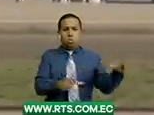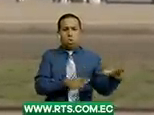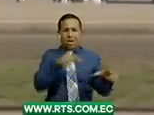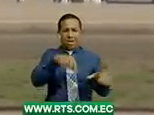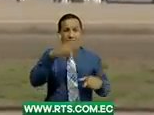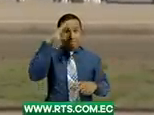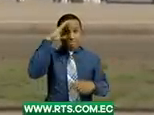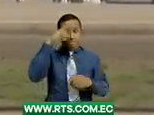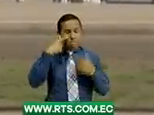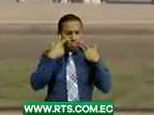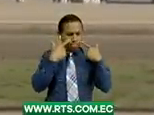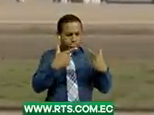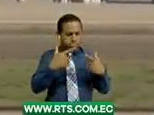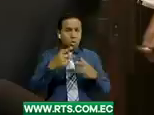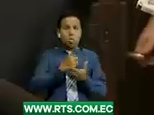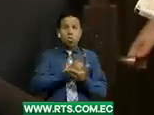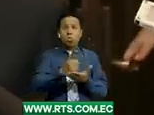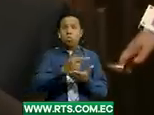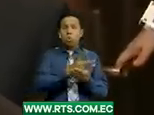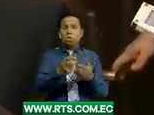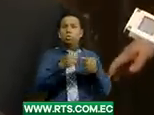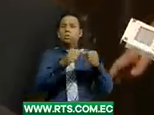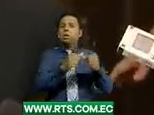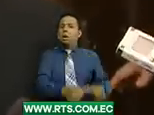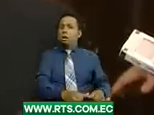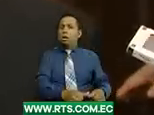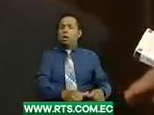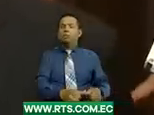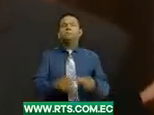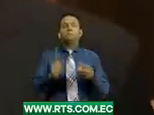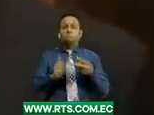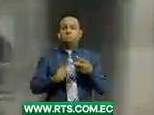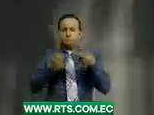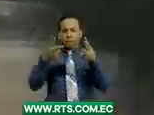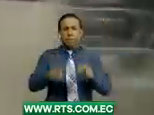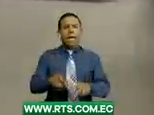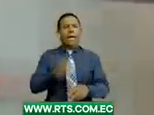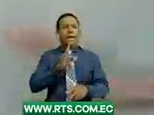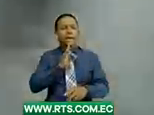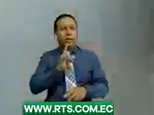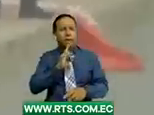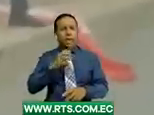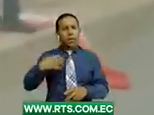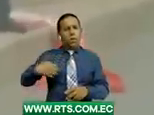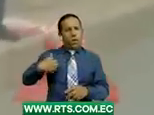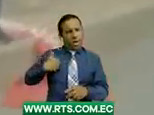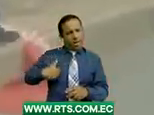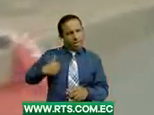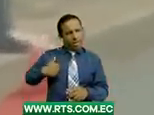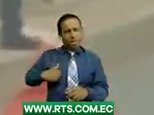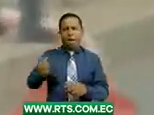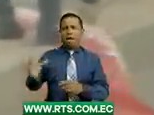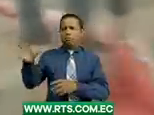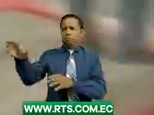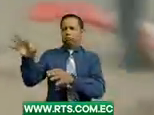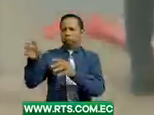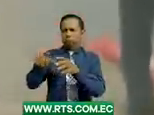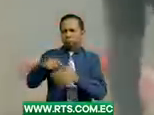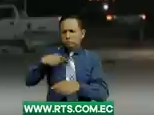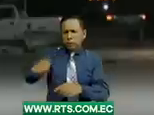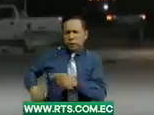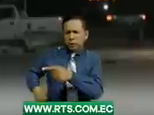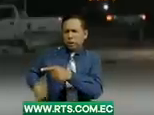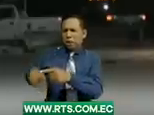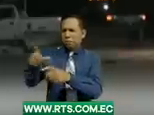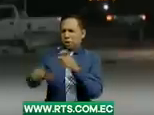militar durante 2 semanas. De igual forma, Estados Unidos y Canadá continúan retirando a su gente, al tiempo que